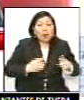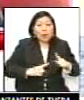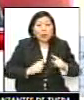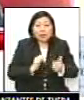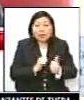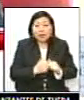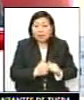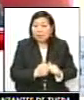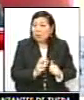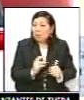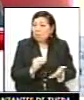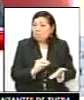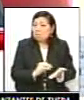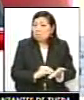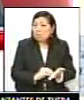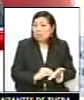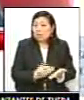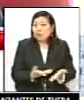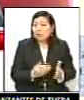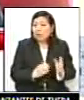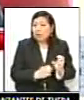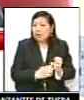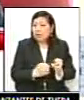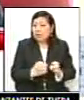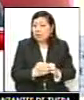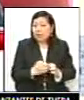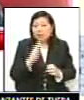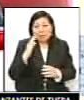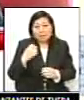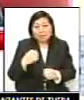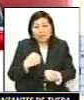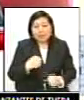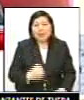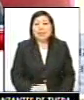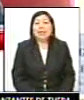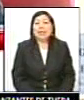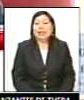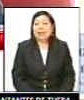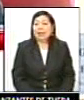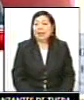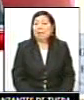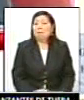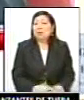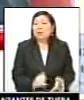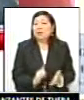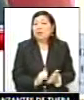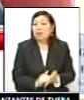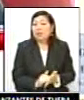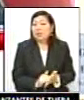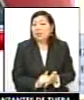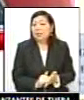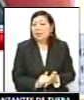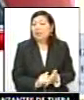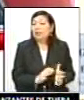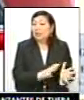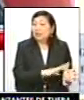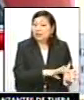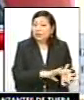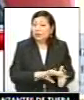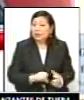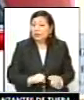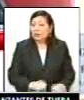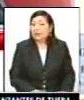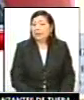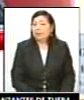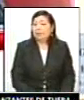reforma en el sector, más aún en un estamento como el de las Fuerzas Armadas o Policiales. Pues estaríamos quitándole la